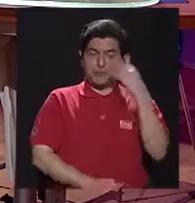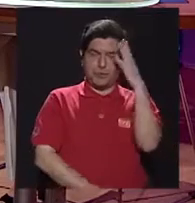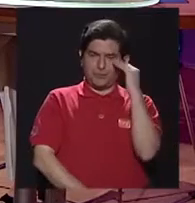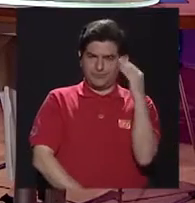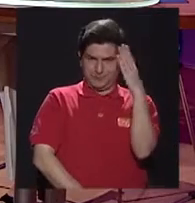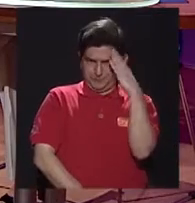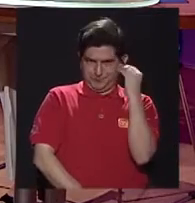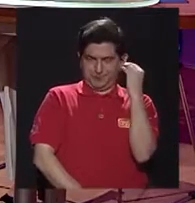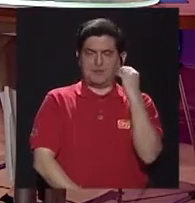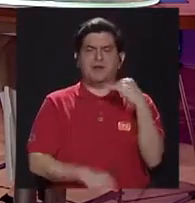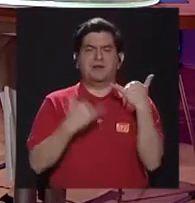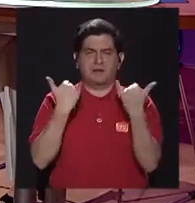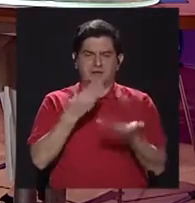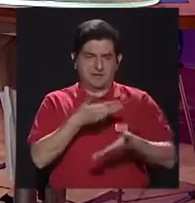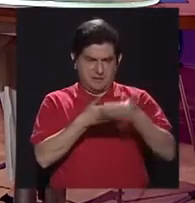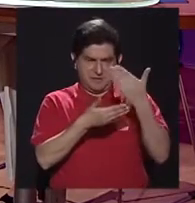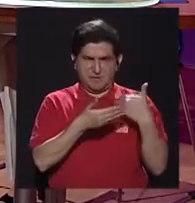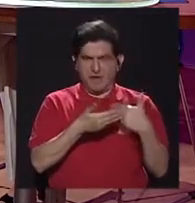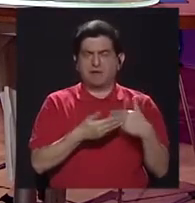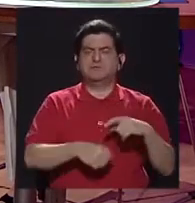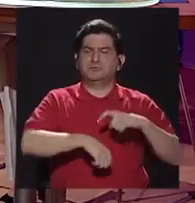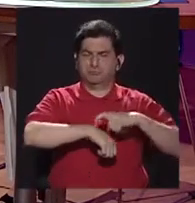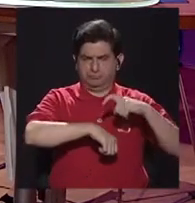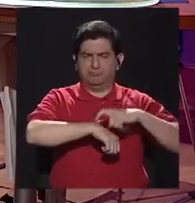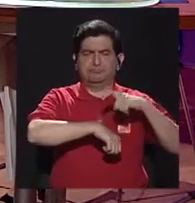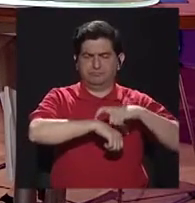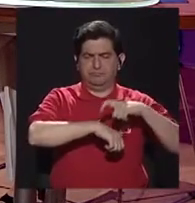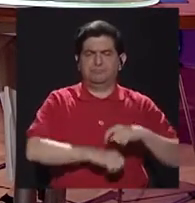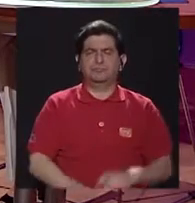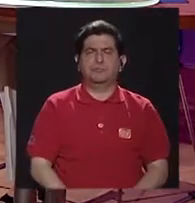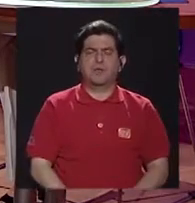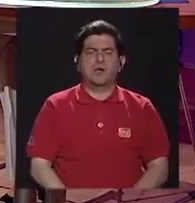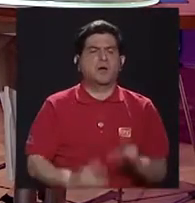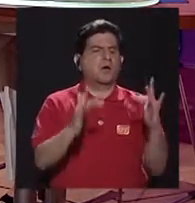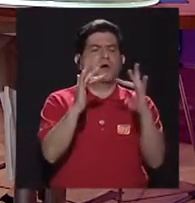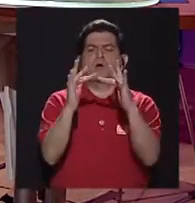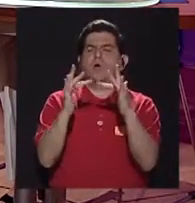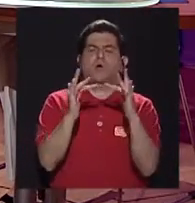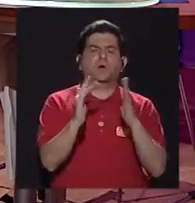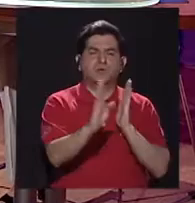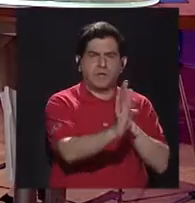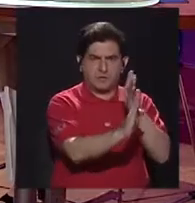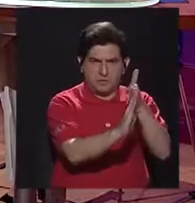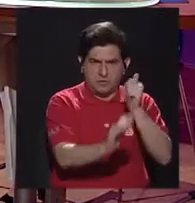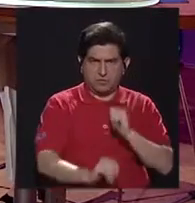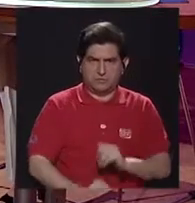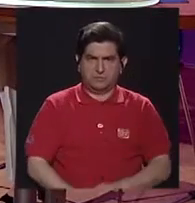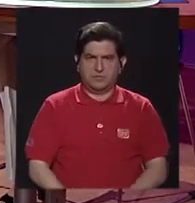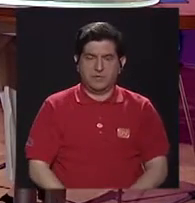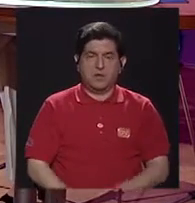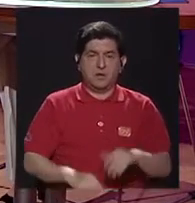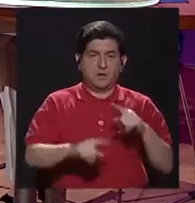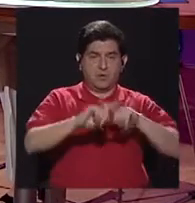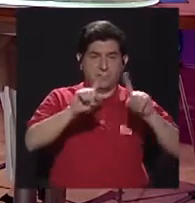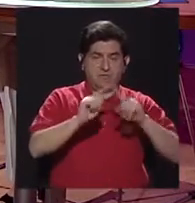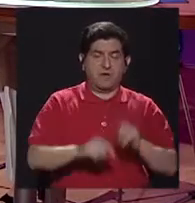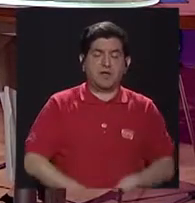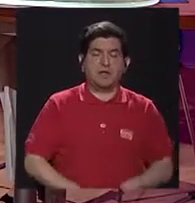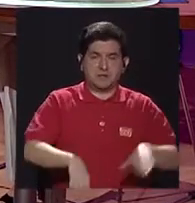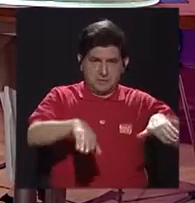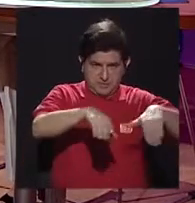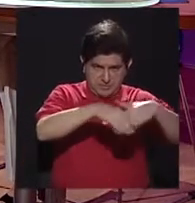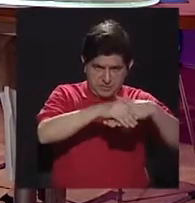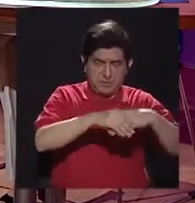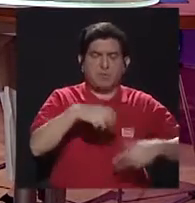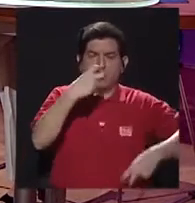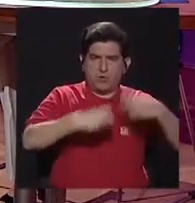experiencia, porque ya tengo rato de estar en esto, de un contacto directo con los matrimonios, con las parejas que